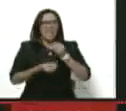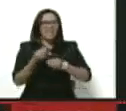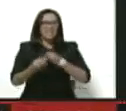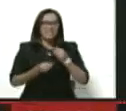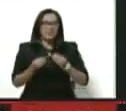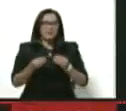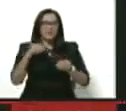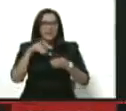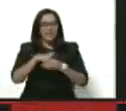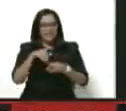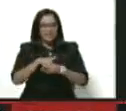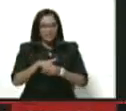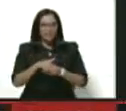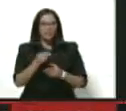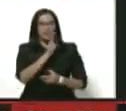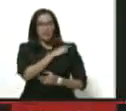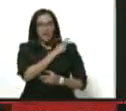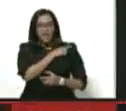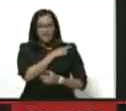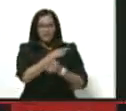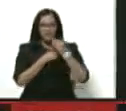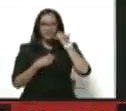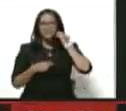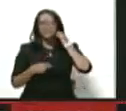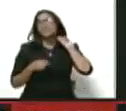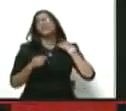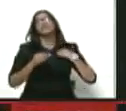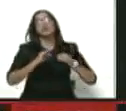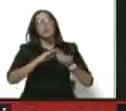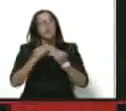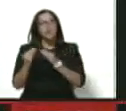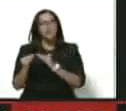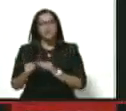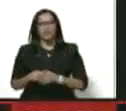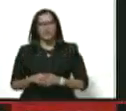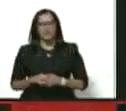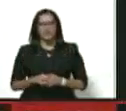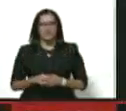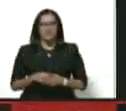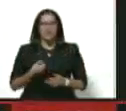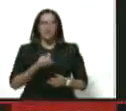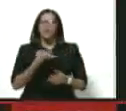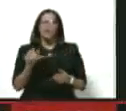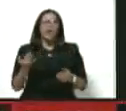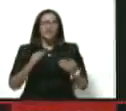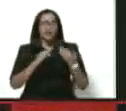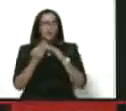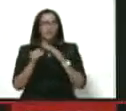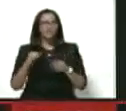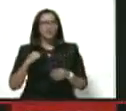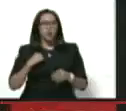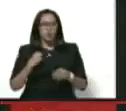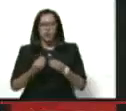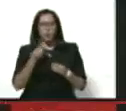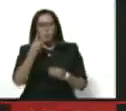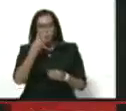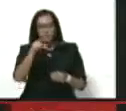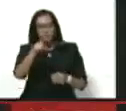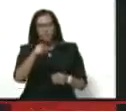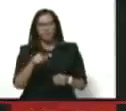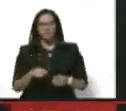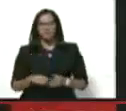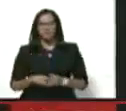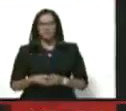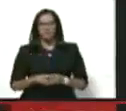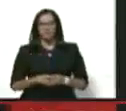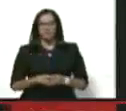elección de los jefes y jefas de comunidades? ¿Cuántas comunidades son? ¿Cómo está esto? ¿Cómo lo ves tú? Presidente,